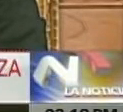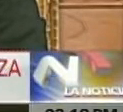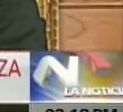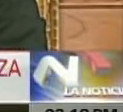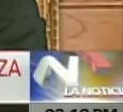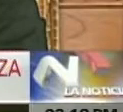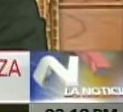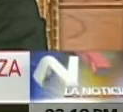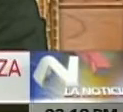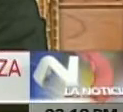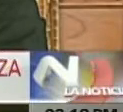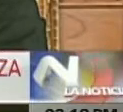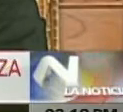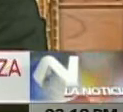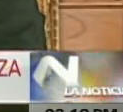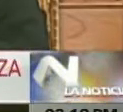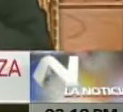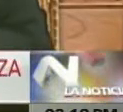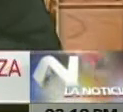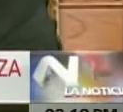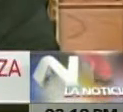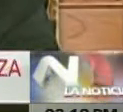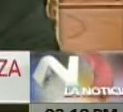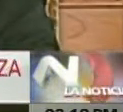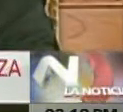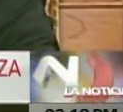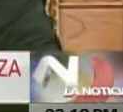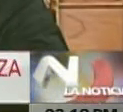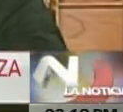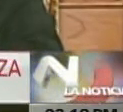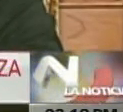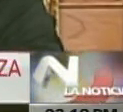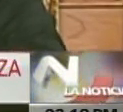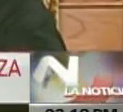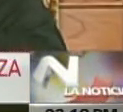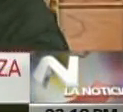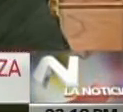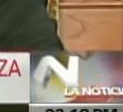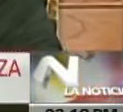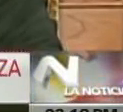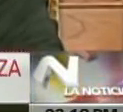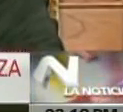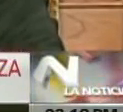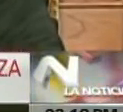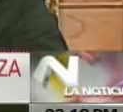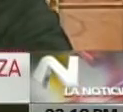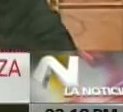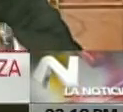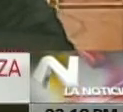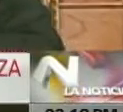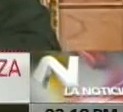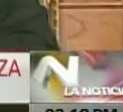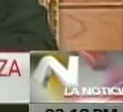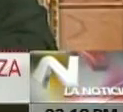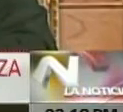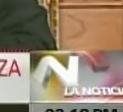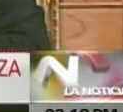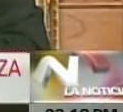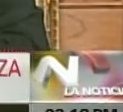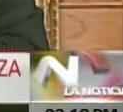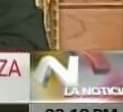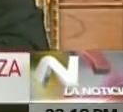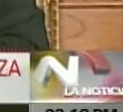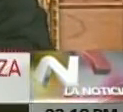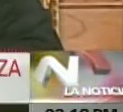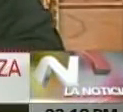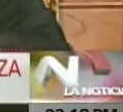que vamos sobre buen camino. El esfuerzo vale la pena. Venezuela tiene todo,